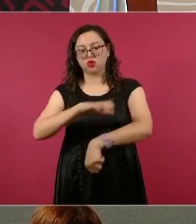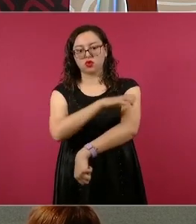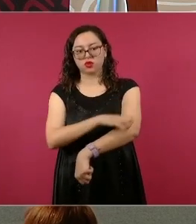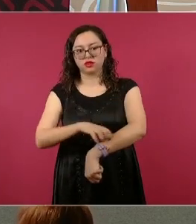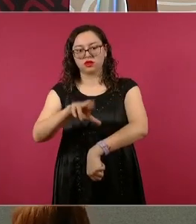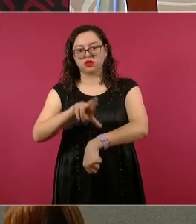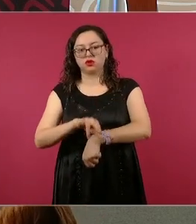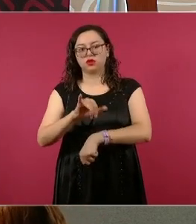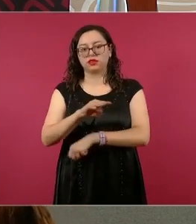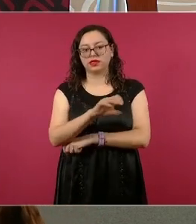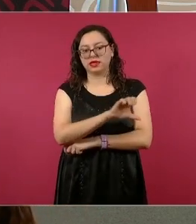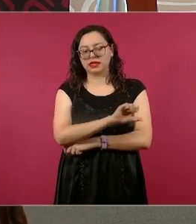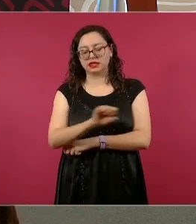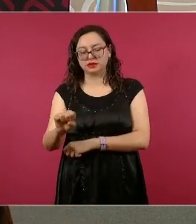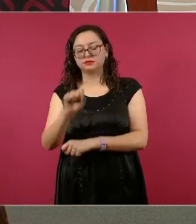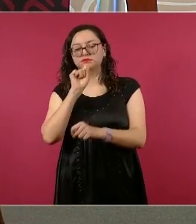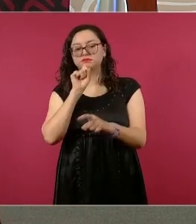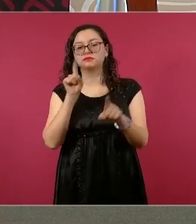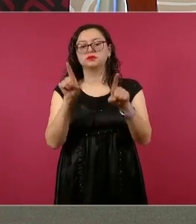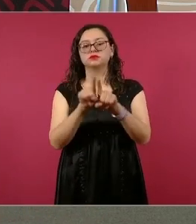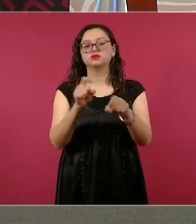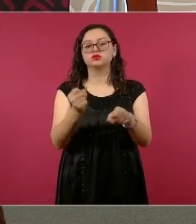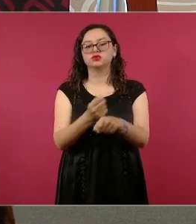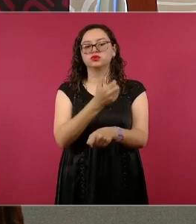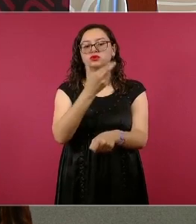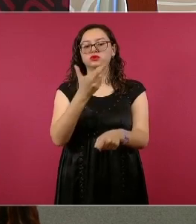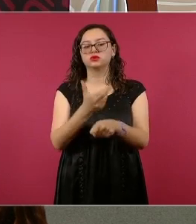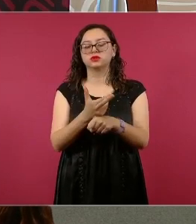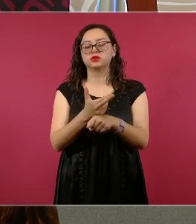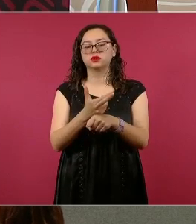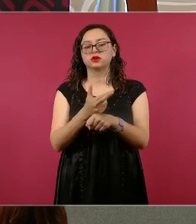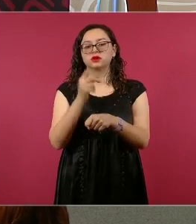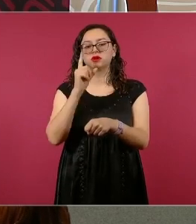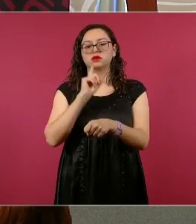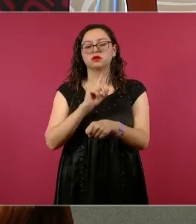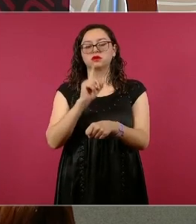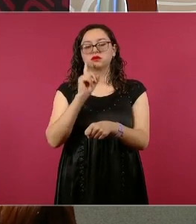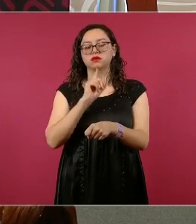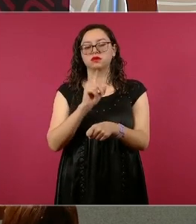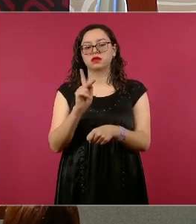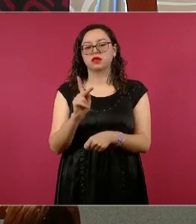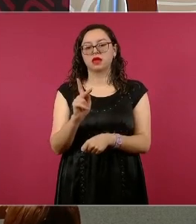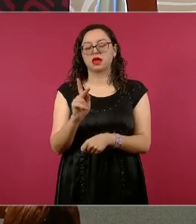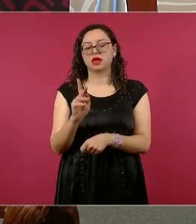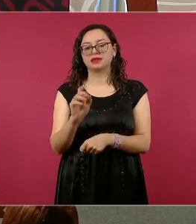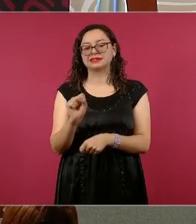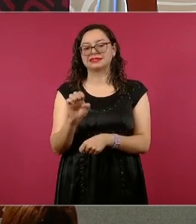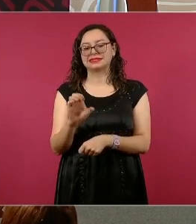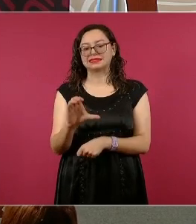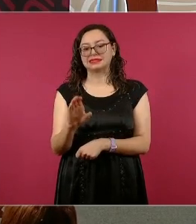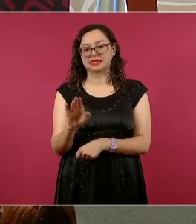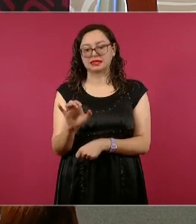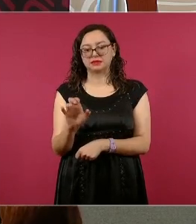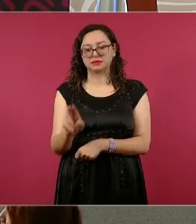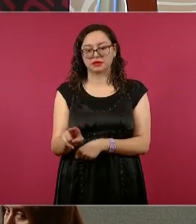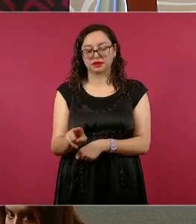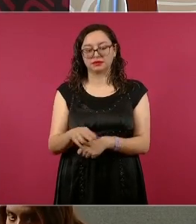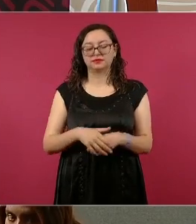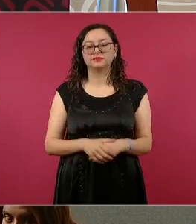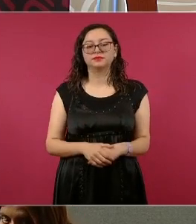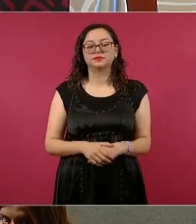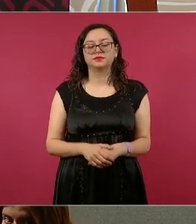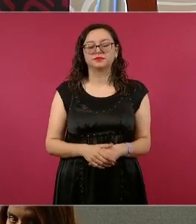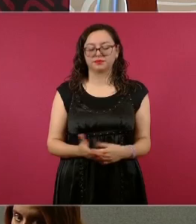López, secretario de Salud, y Marta Urenda Delgado, de Programas de Bienestar. Vamos hasta Bahía de Banderas, allá en